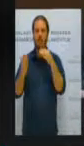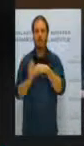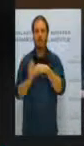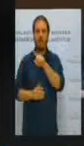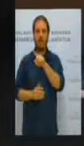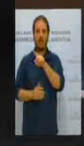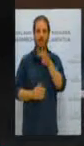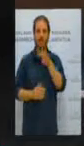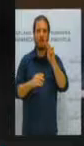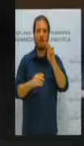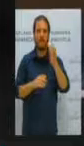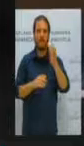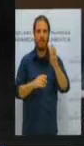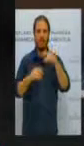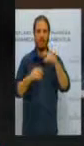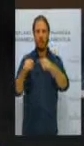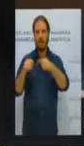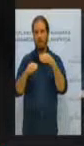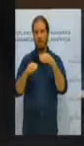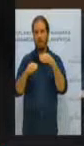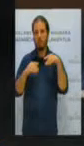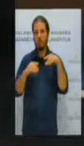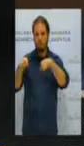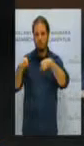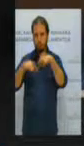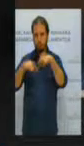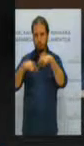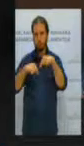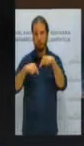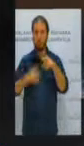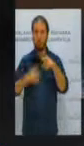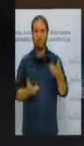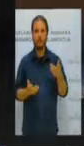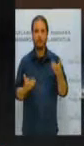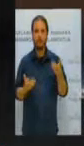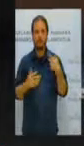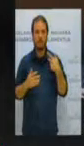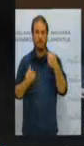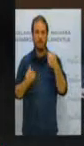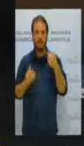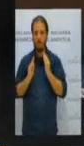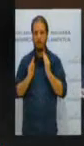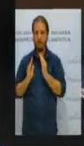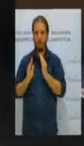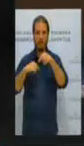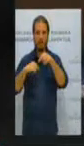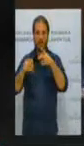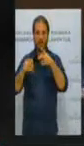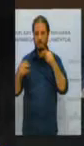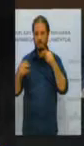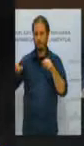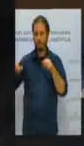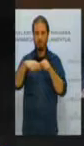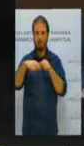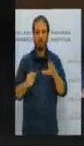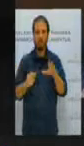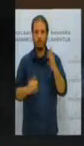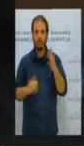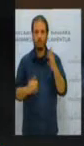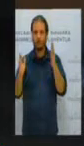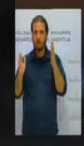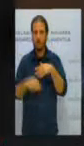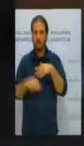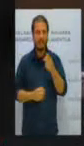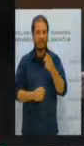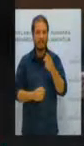Por lo tanto, es una vía de gran capacidad, que no tiene ningún paso previsto y que dificulta enormemente la unión